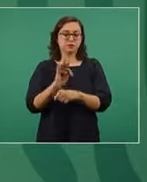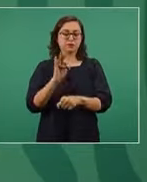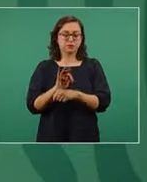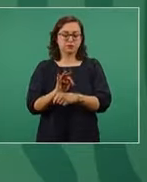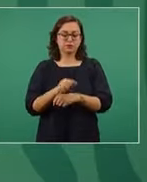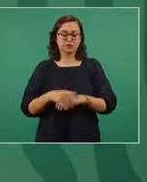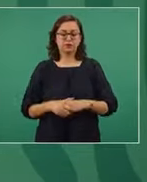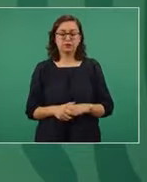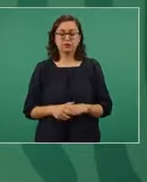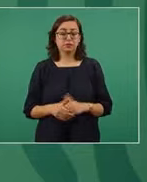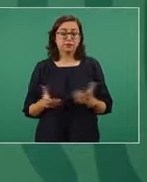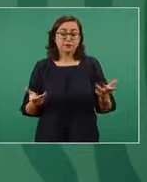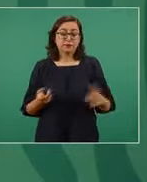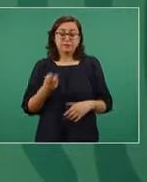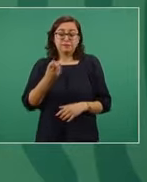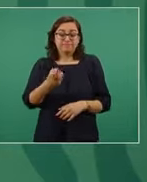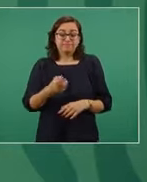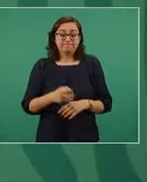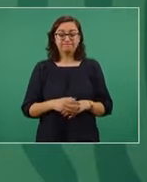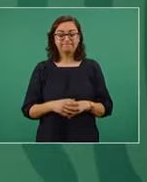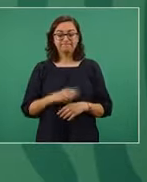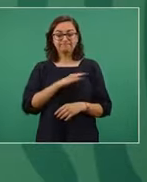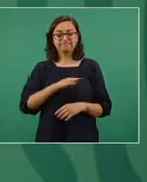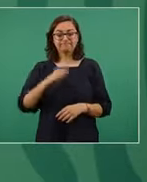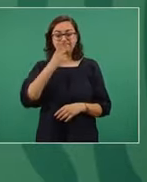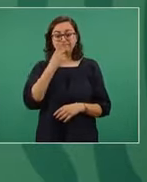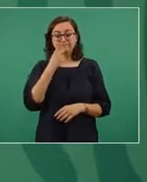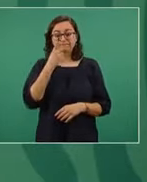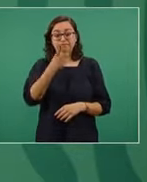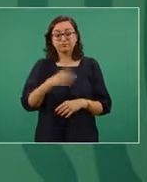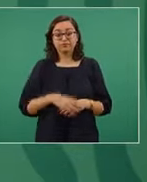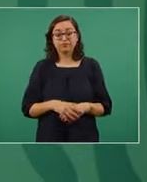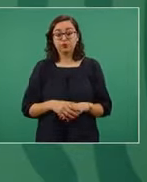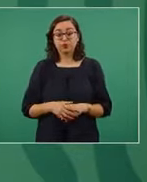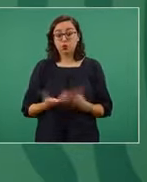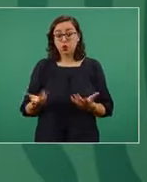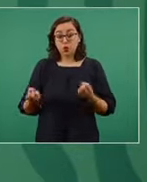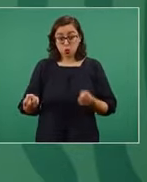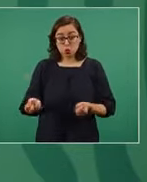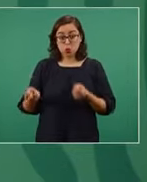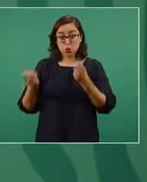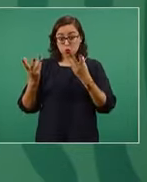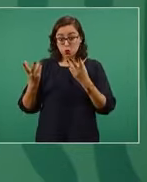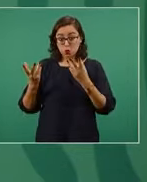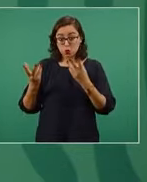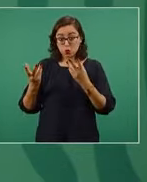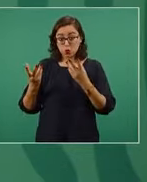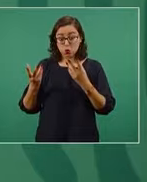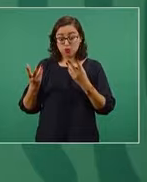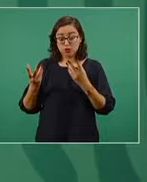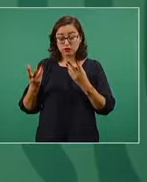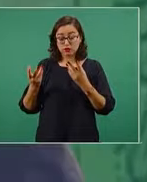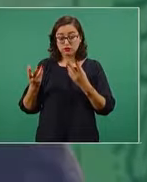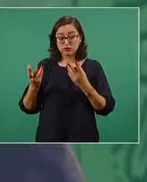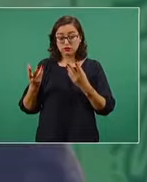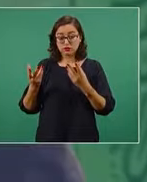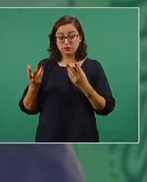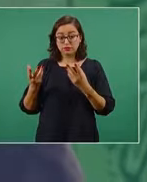los candidatos. Es lo que puedo comentarles. Acerca del número, ahí sí,